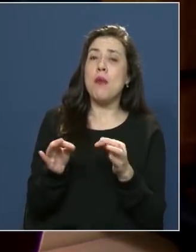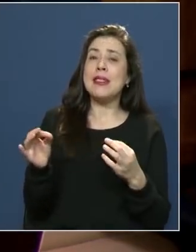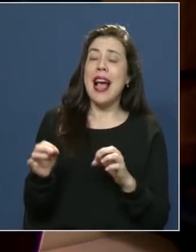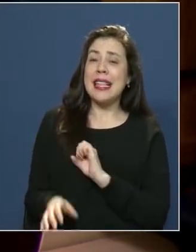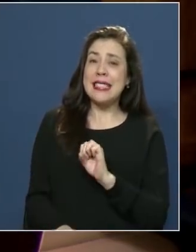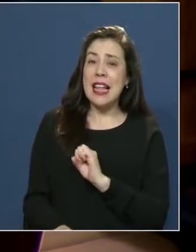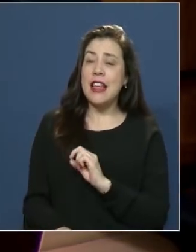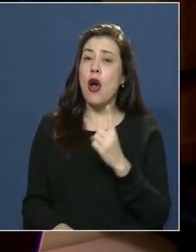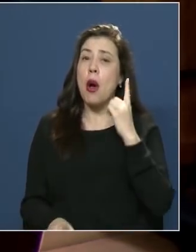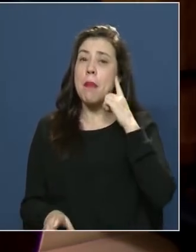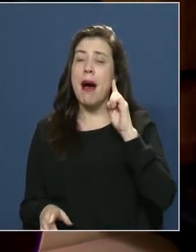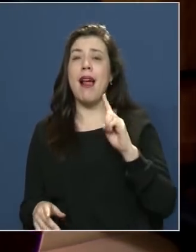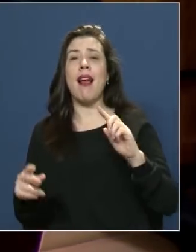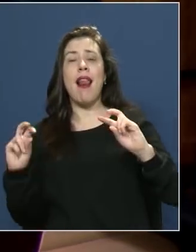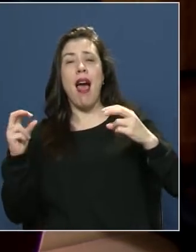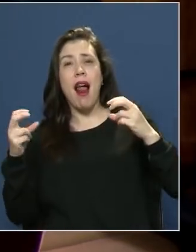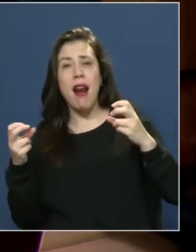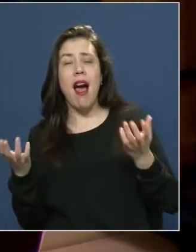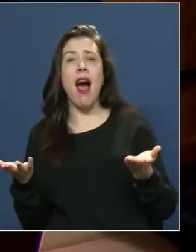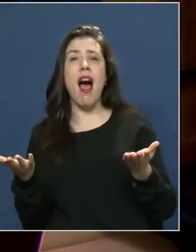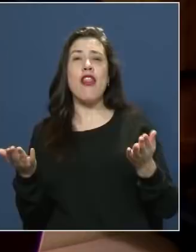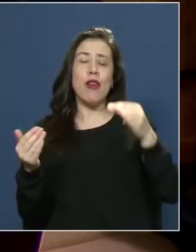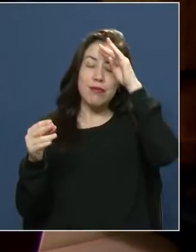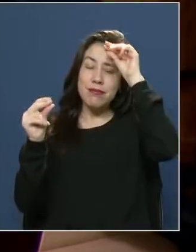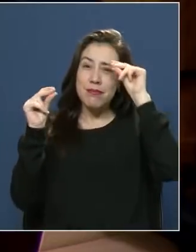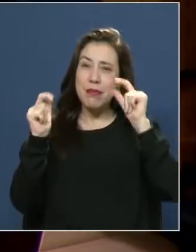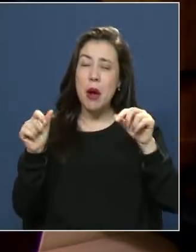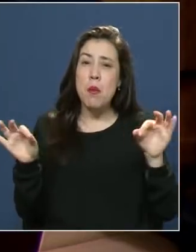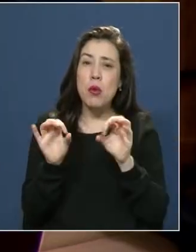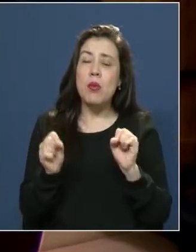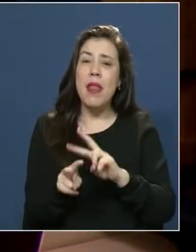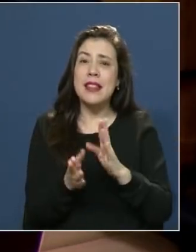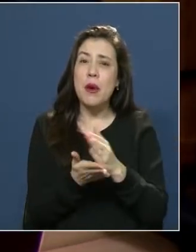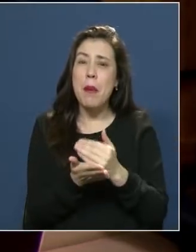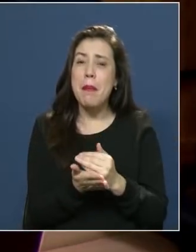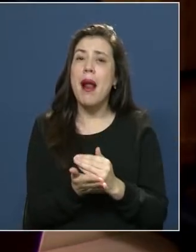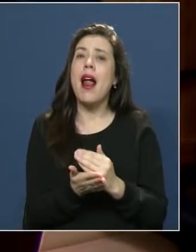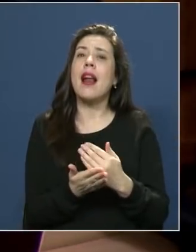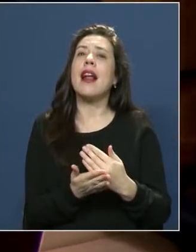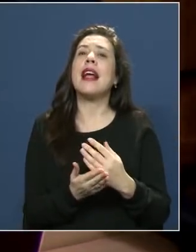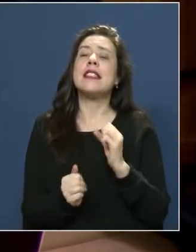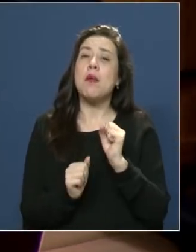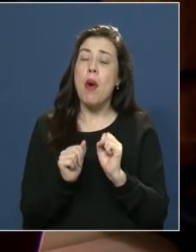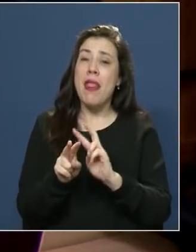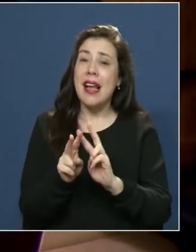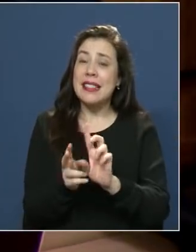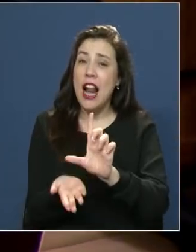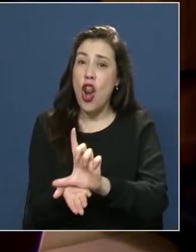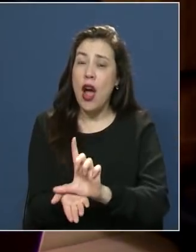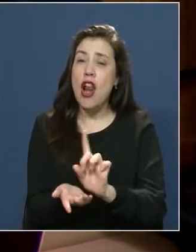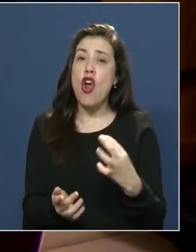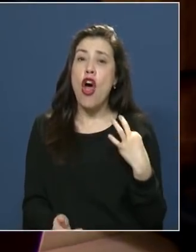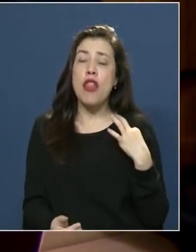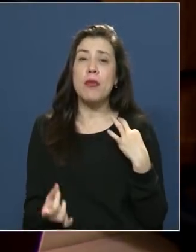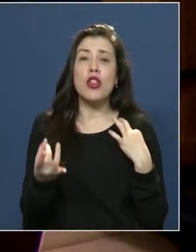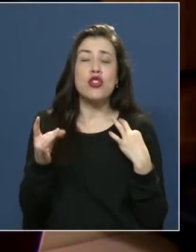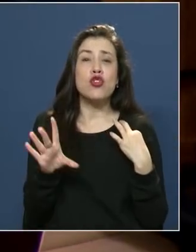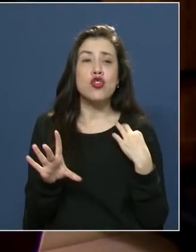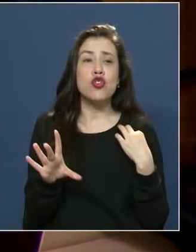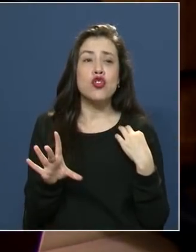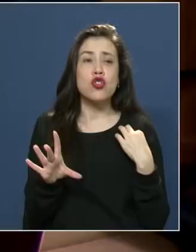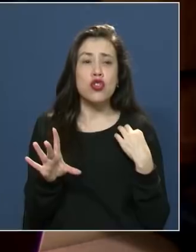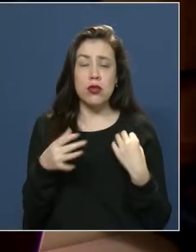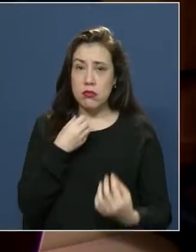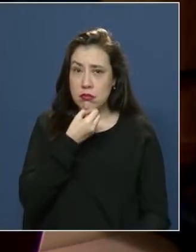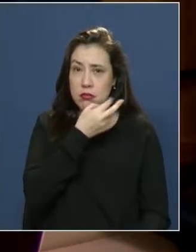para que los medios de comunicación especializados en música puedan generar una estrategia sustentable a escala local sin depender únicamente, y